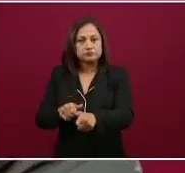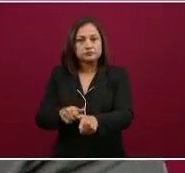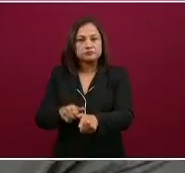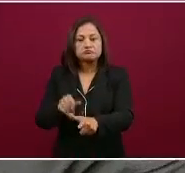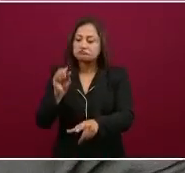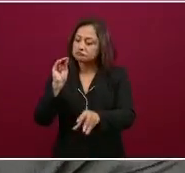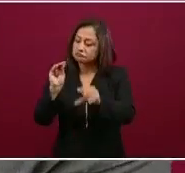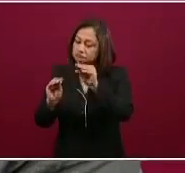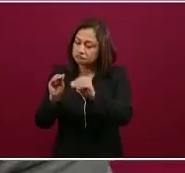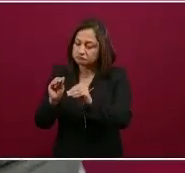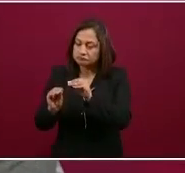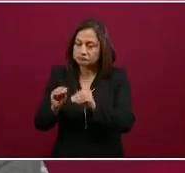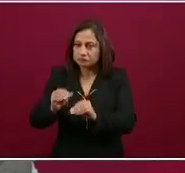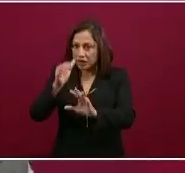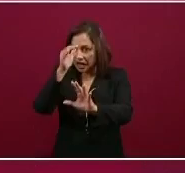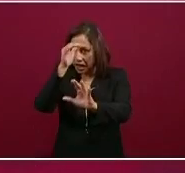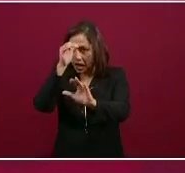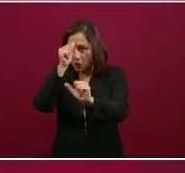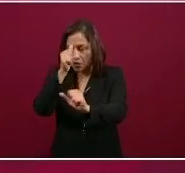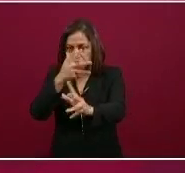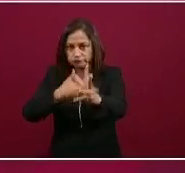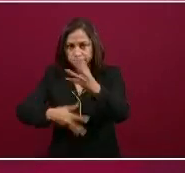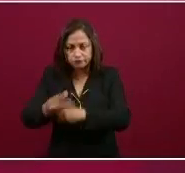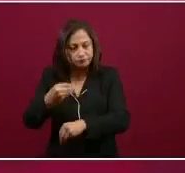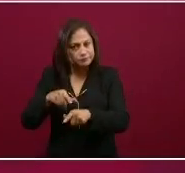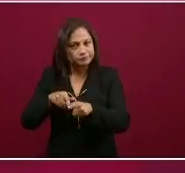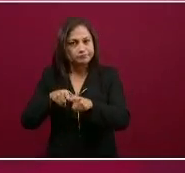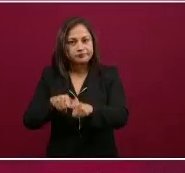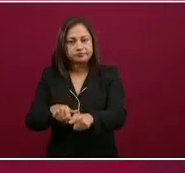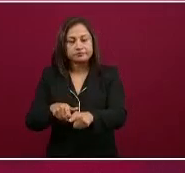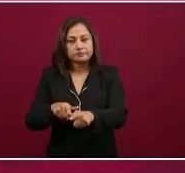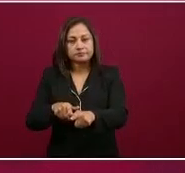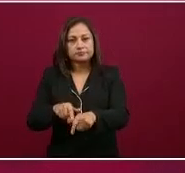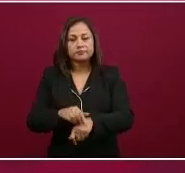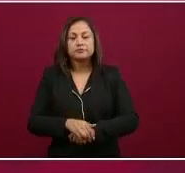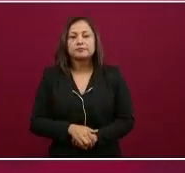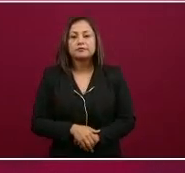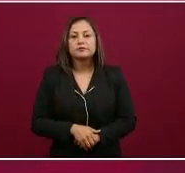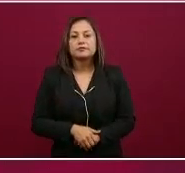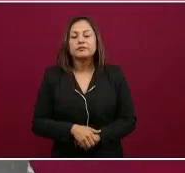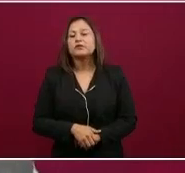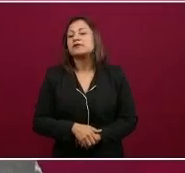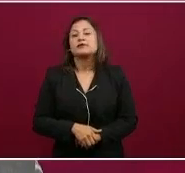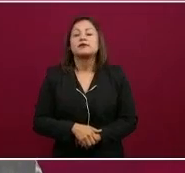ratificación del tratado, que nosotros